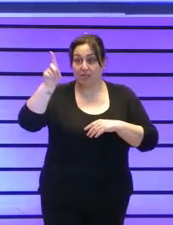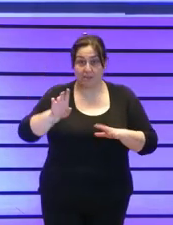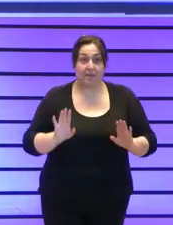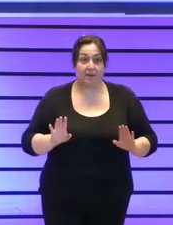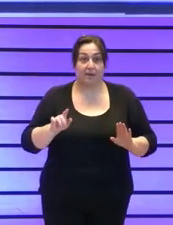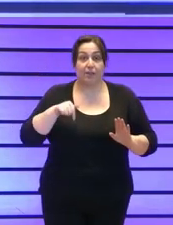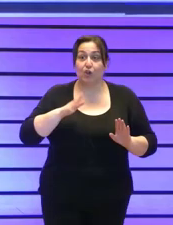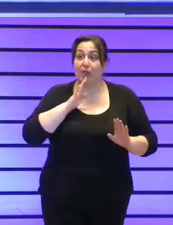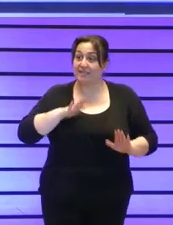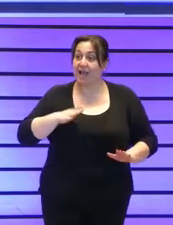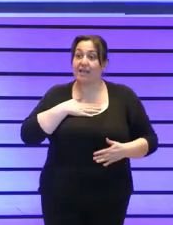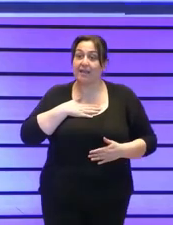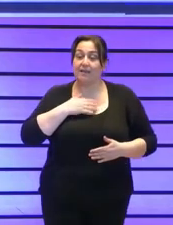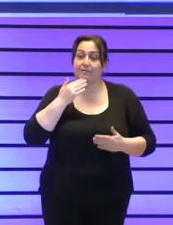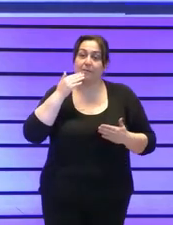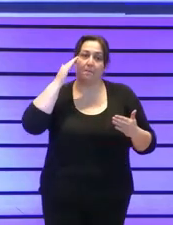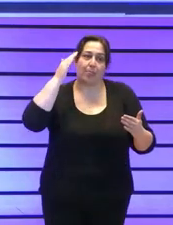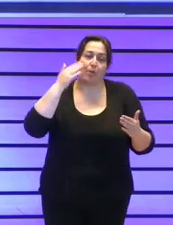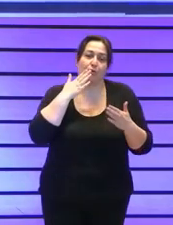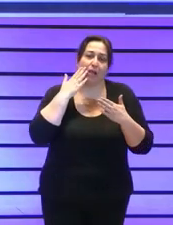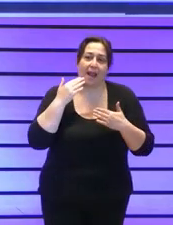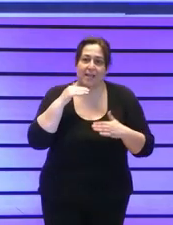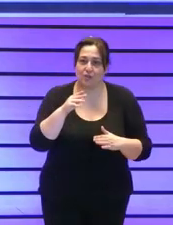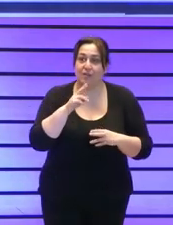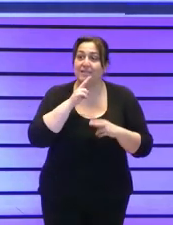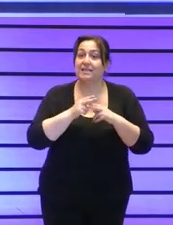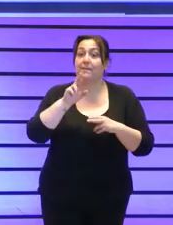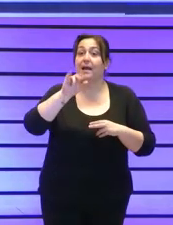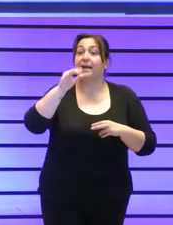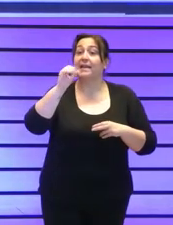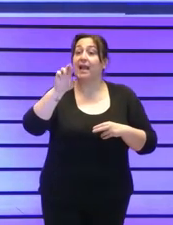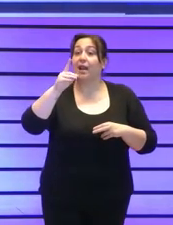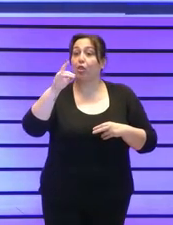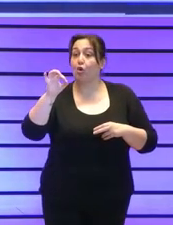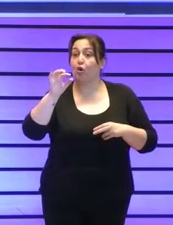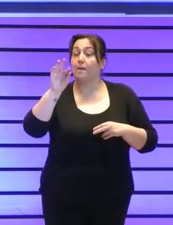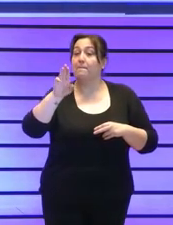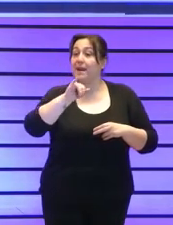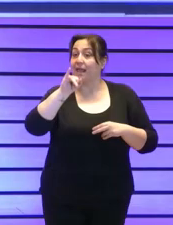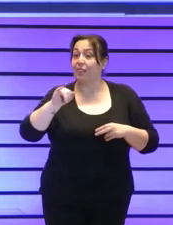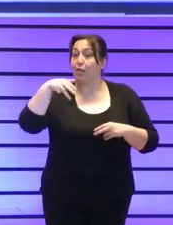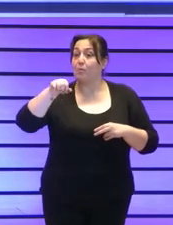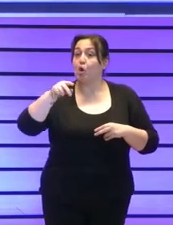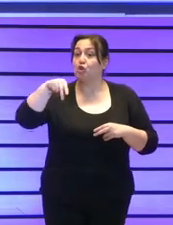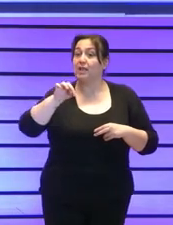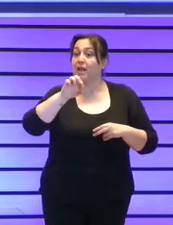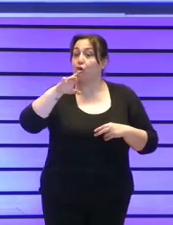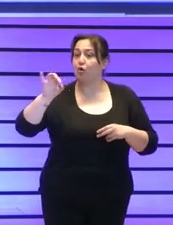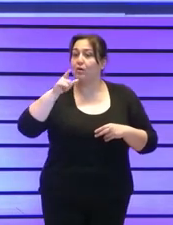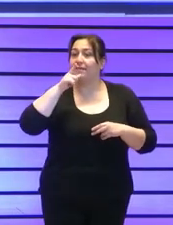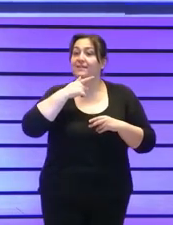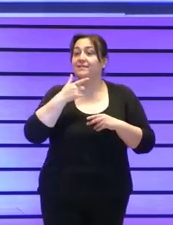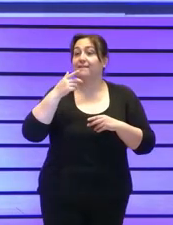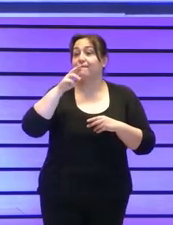desde aquí le mando un cariño. Es Ricardo Pérez Montero, es de Ferrol, lo adoro. Ricardo, va por